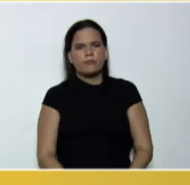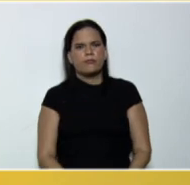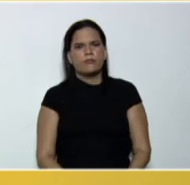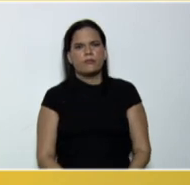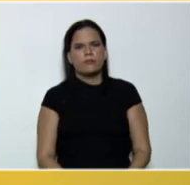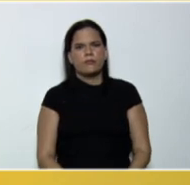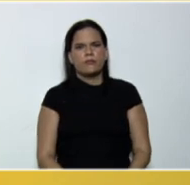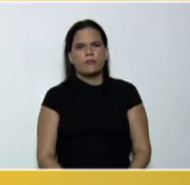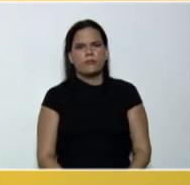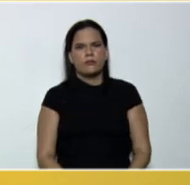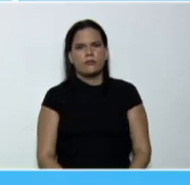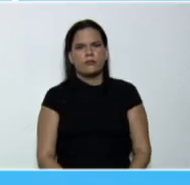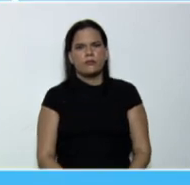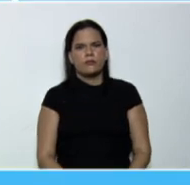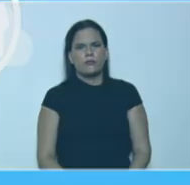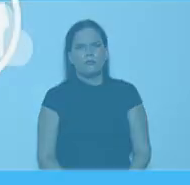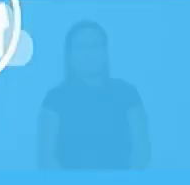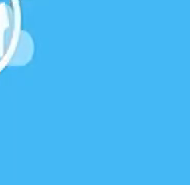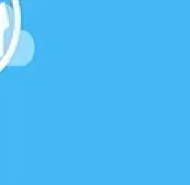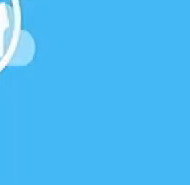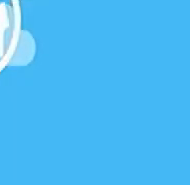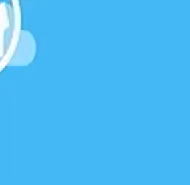educación especial.